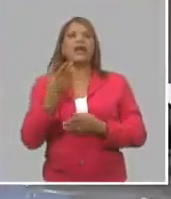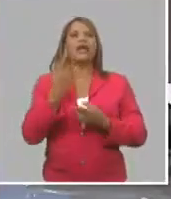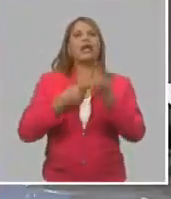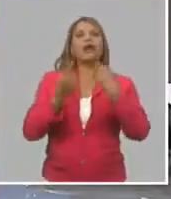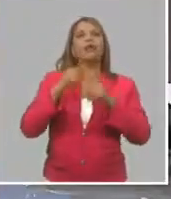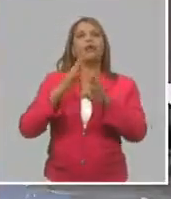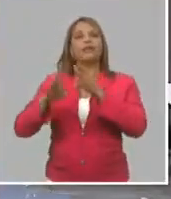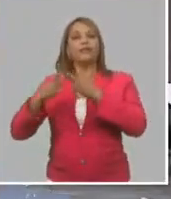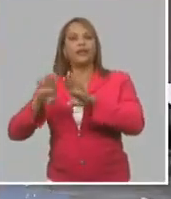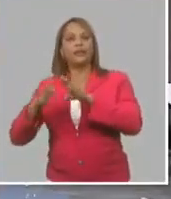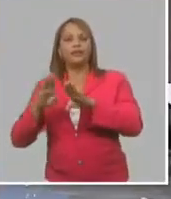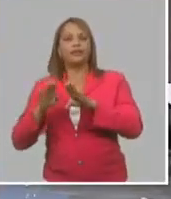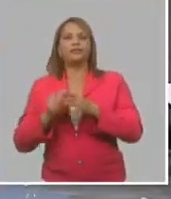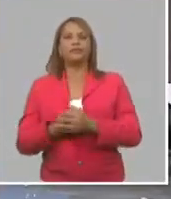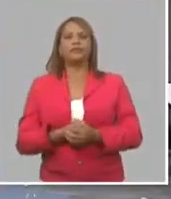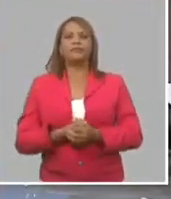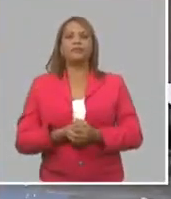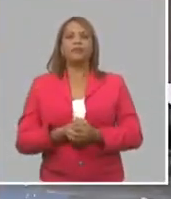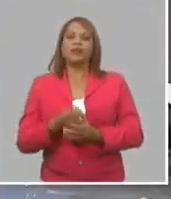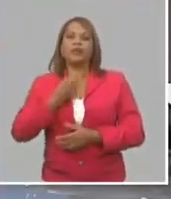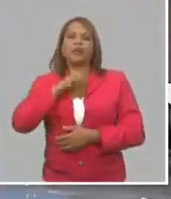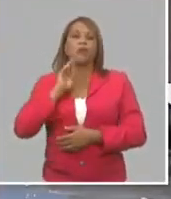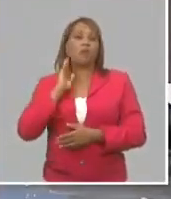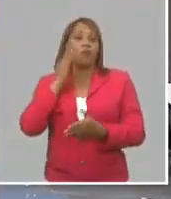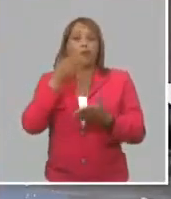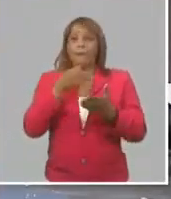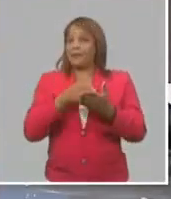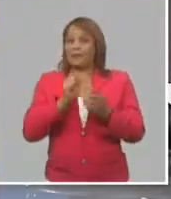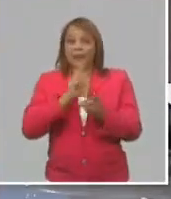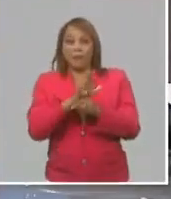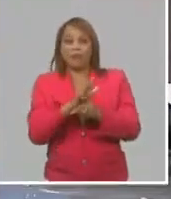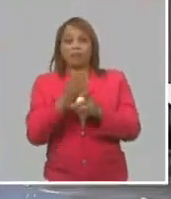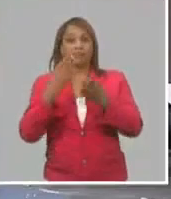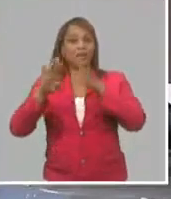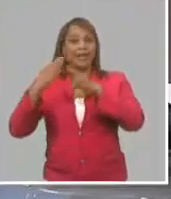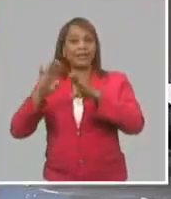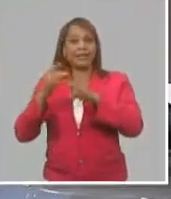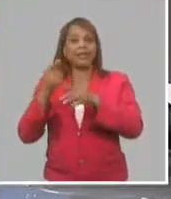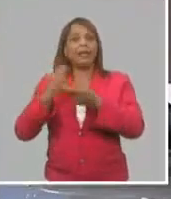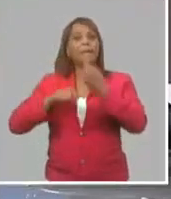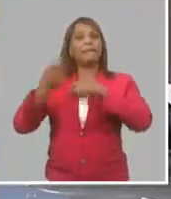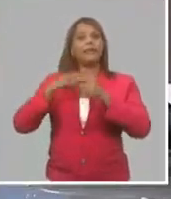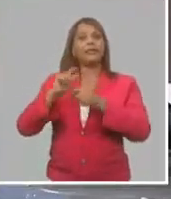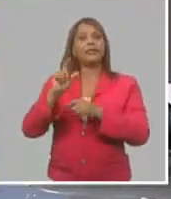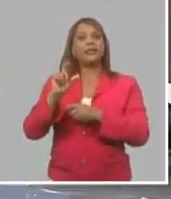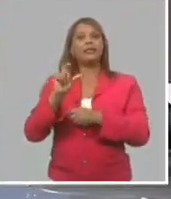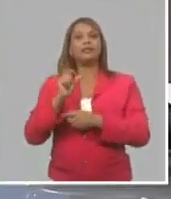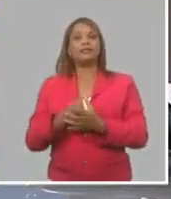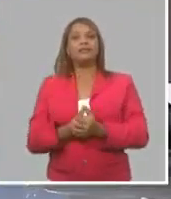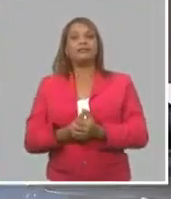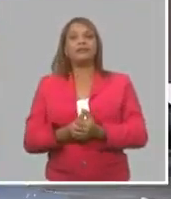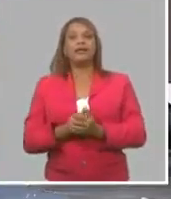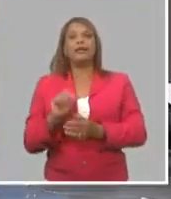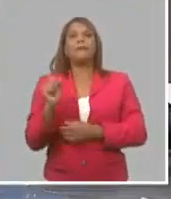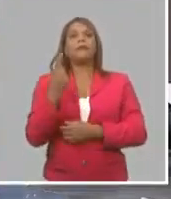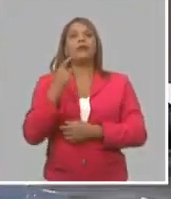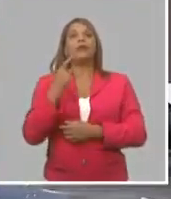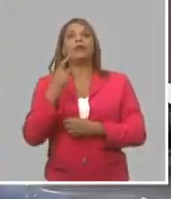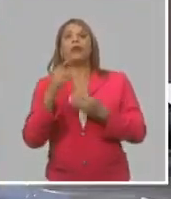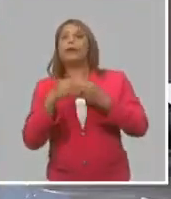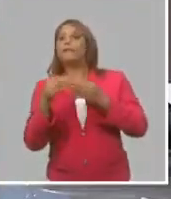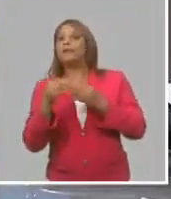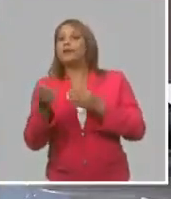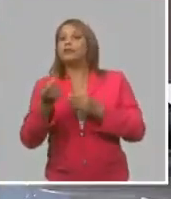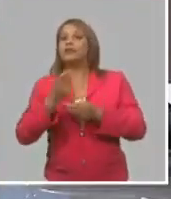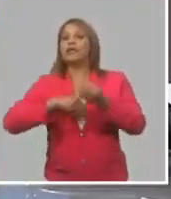vaya a hacerlo transparente cuando nosotros empezamos las cadenas de tiendas para vender en pesos y primero vendían buen precio y